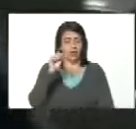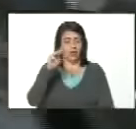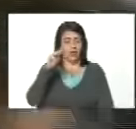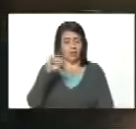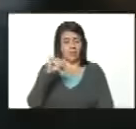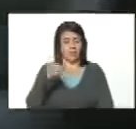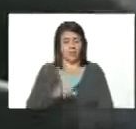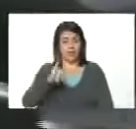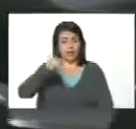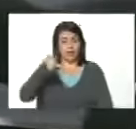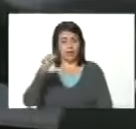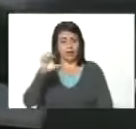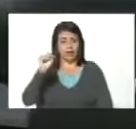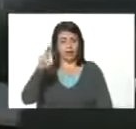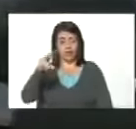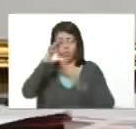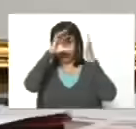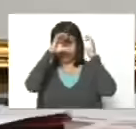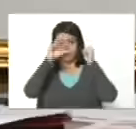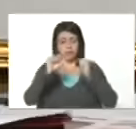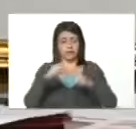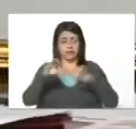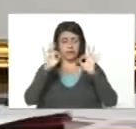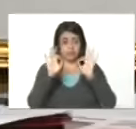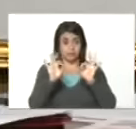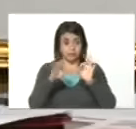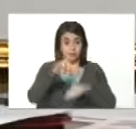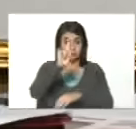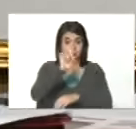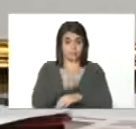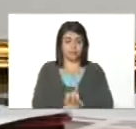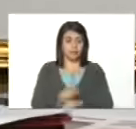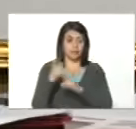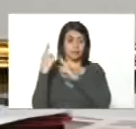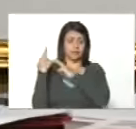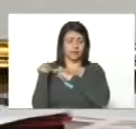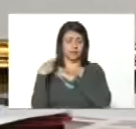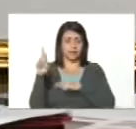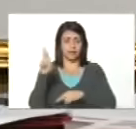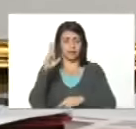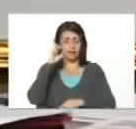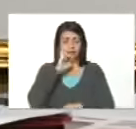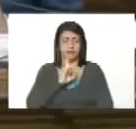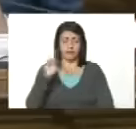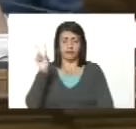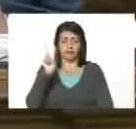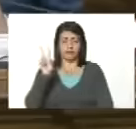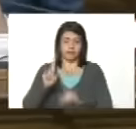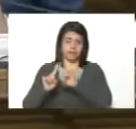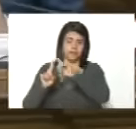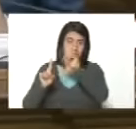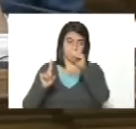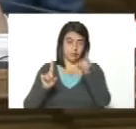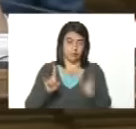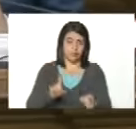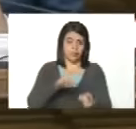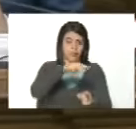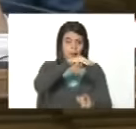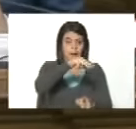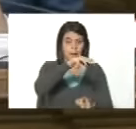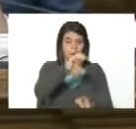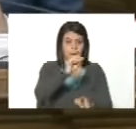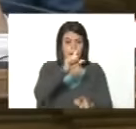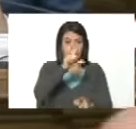Gómez Azuaje como embajador extraordinario y plenipotenciario de la República Bolivariana de Venezuela ante